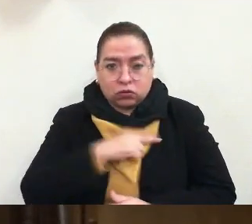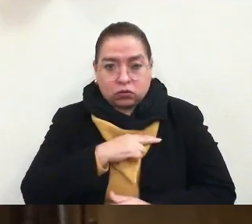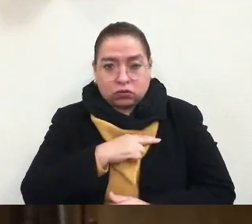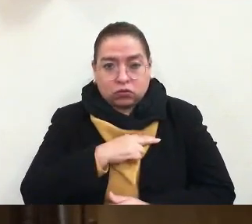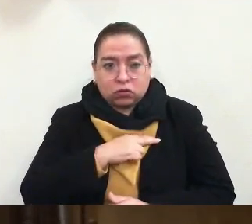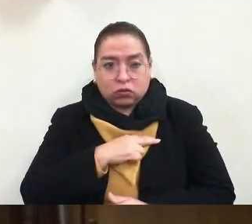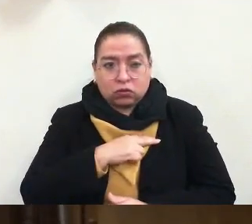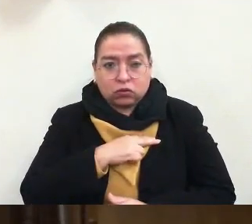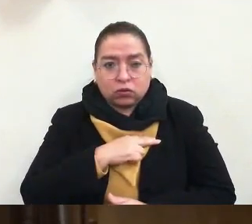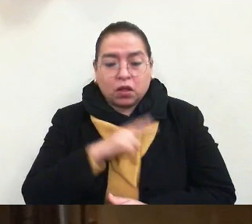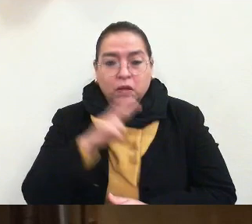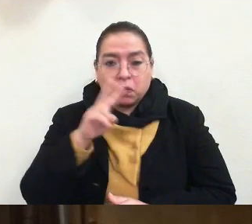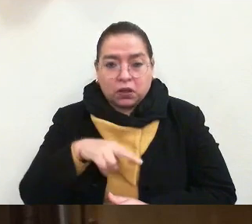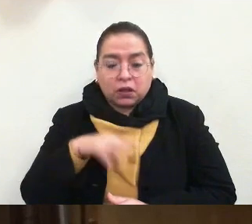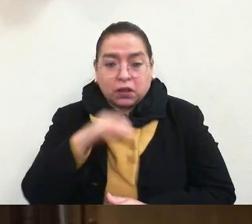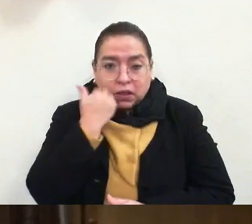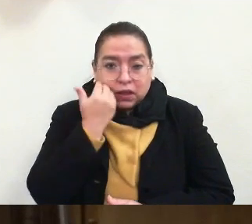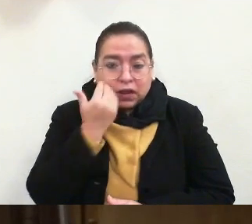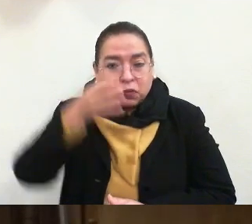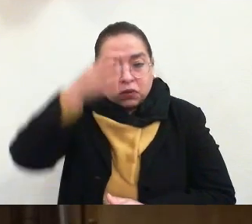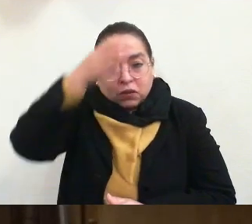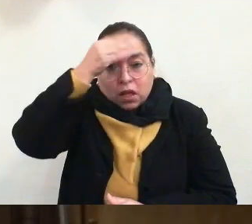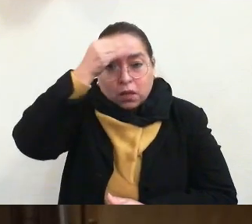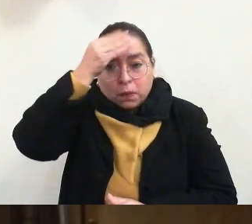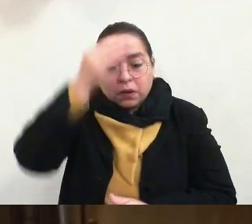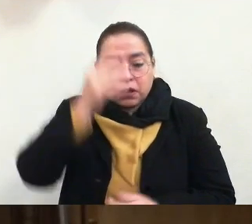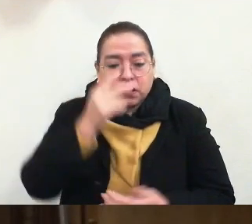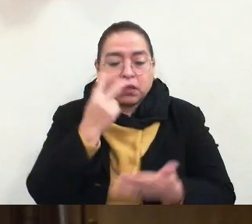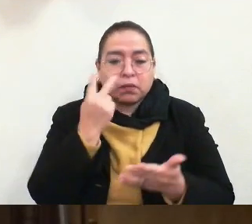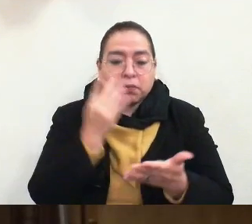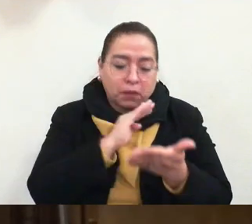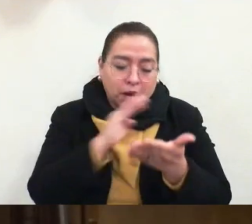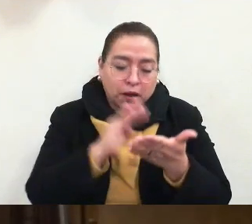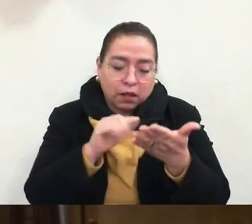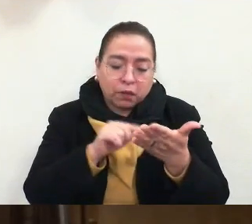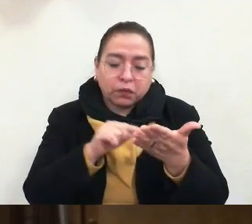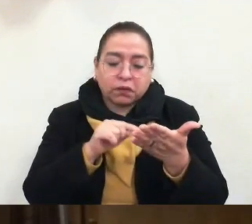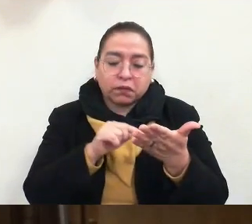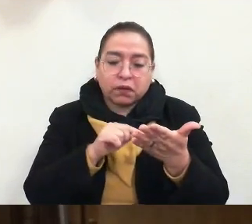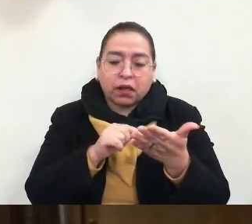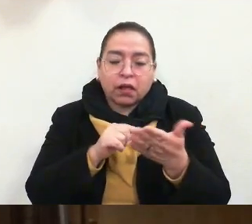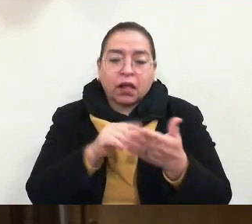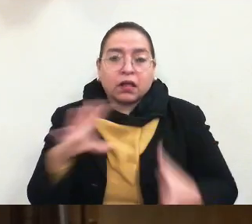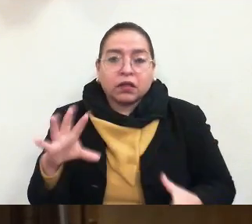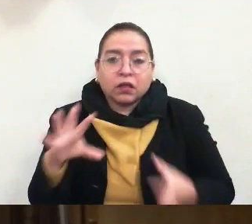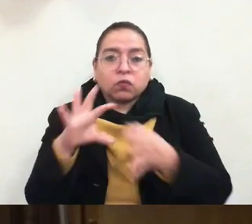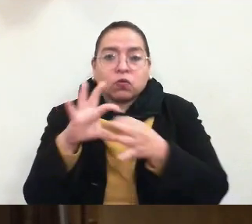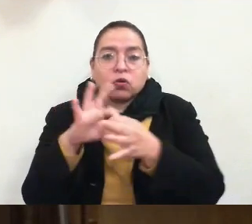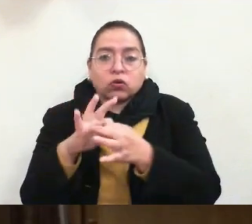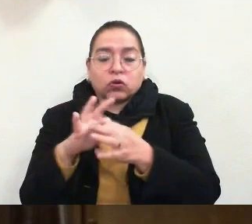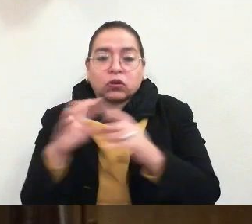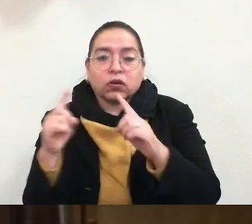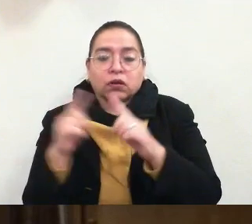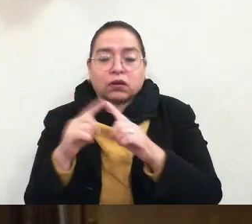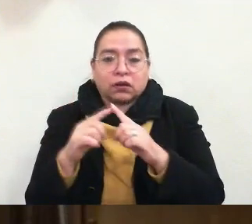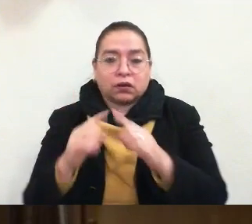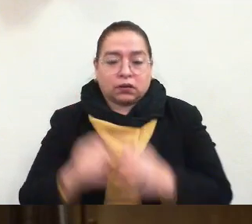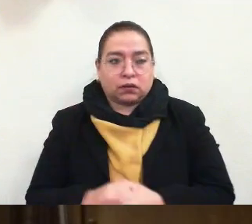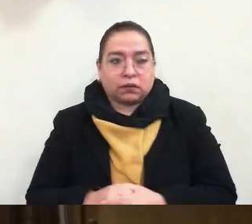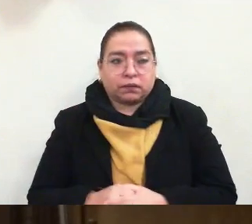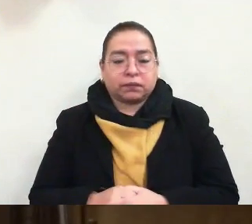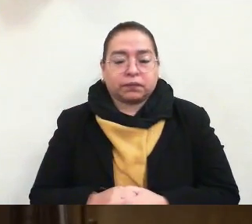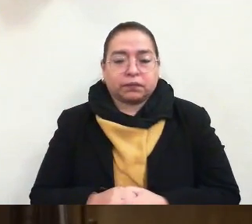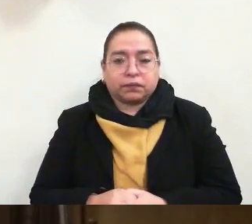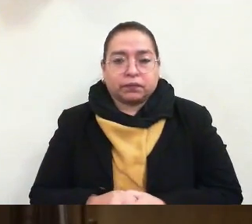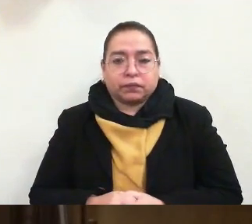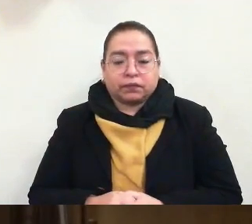con sentido eclesial. Y por último, otra condición para entender bien lo